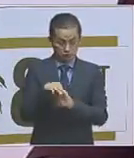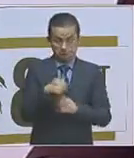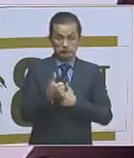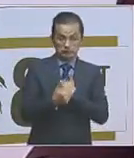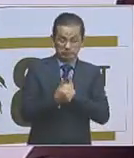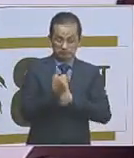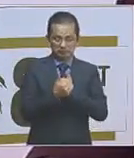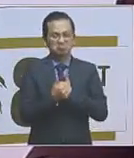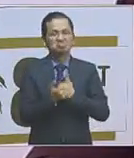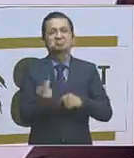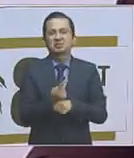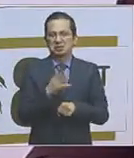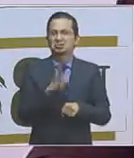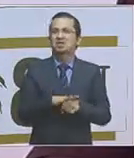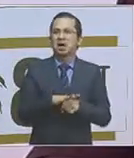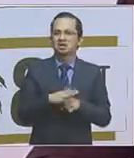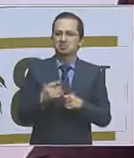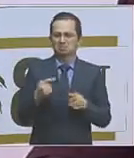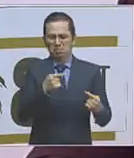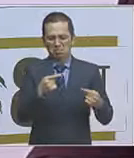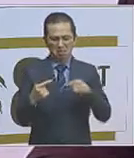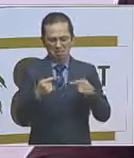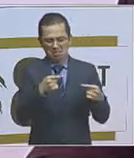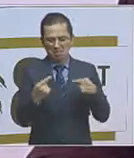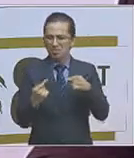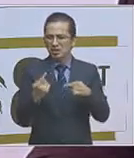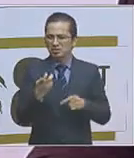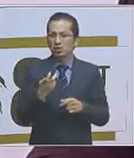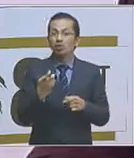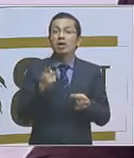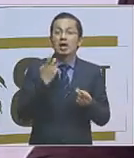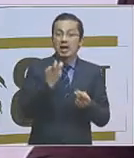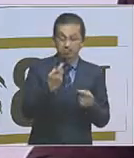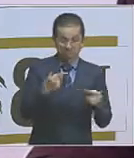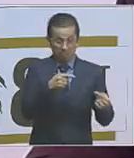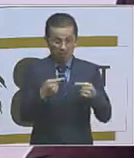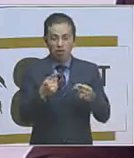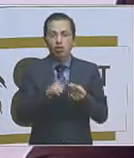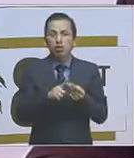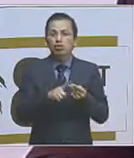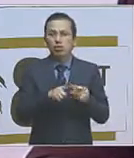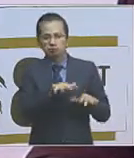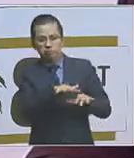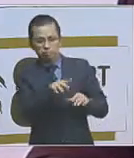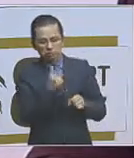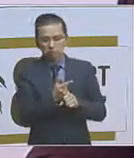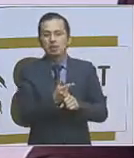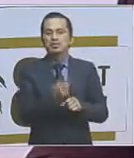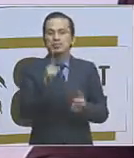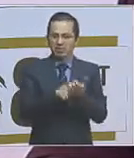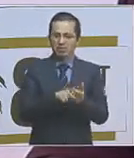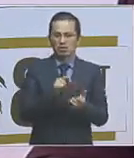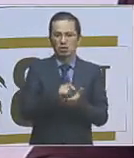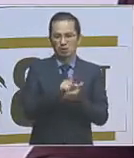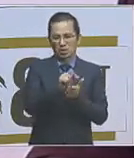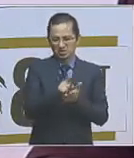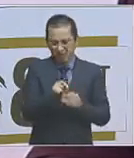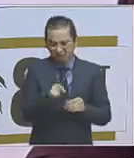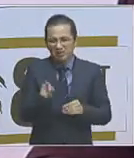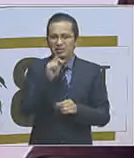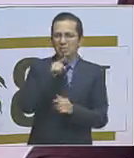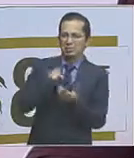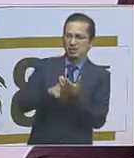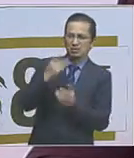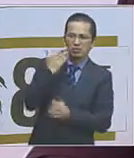tensiones y las tensiones se reproducen en 'twitter' y las tensiones se reproducen en la red y se reproducen en facebook